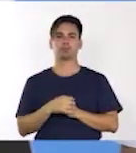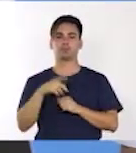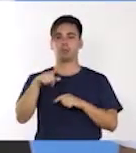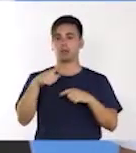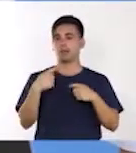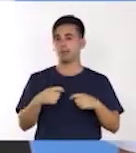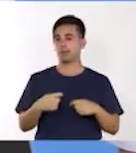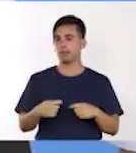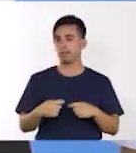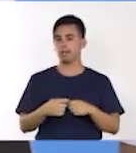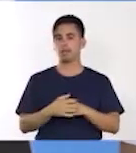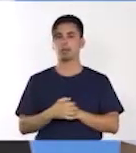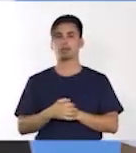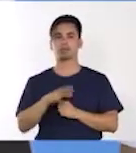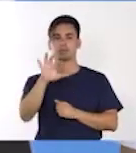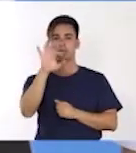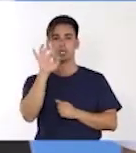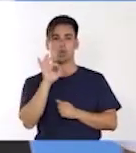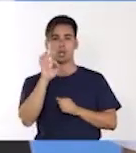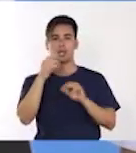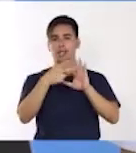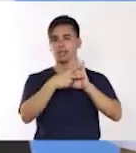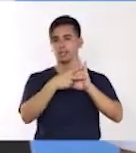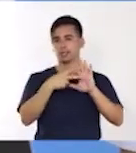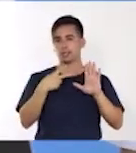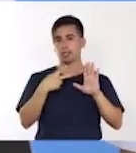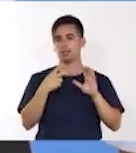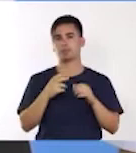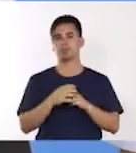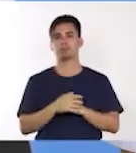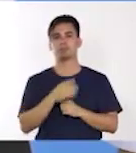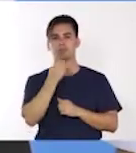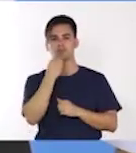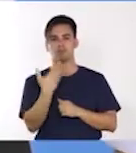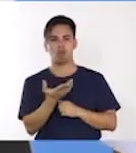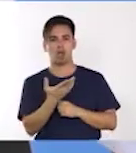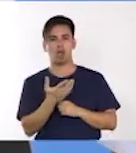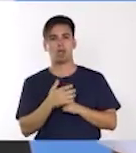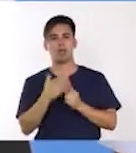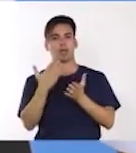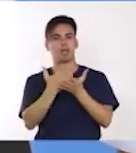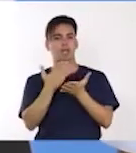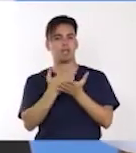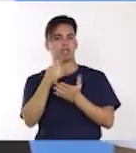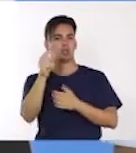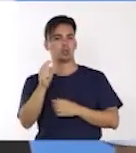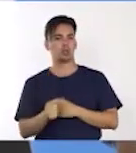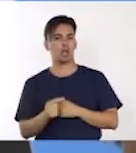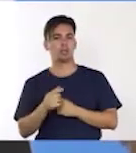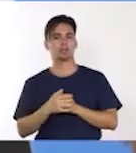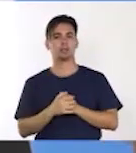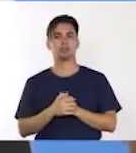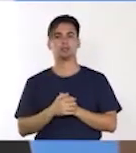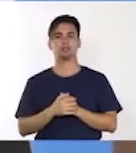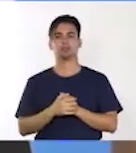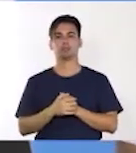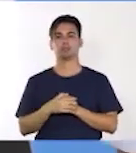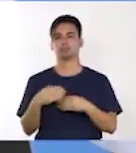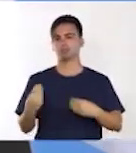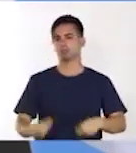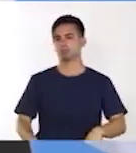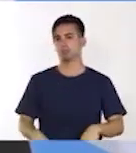deben escoger esos temas en los cuales el estudiante puede aplicar todo ese referente